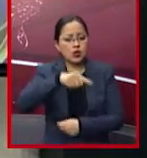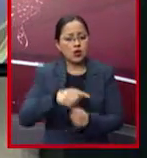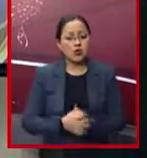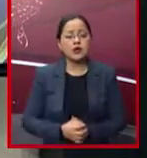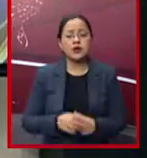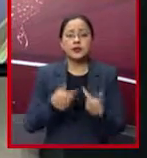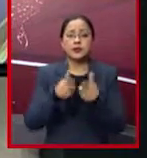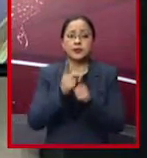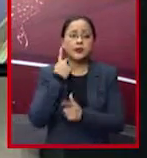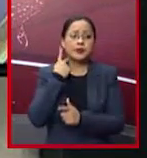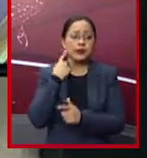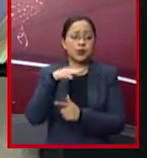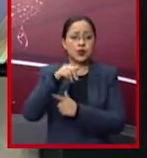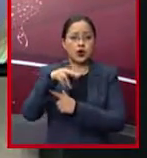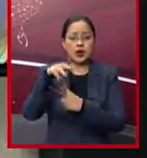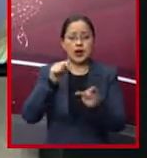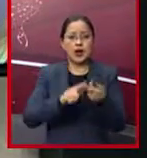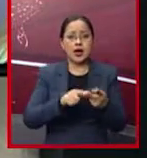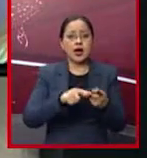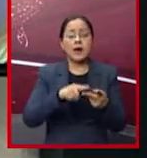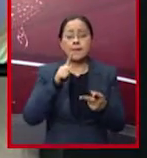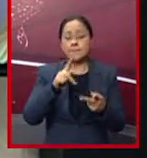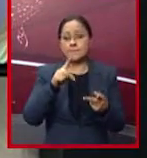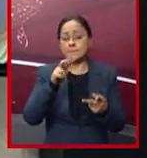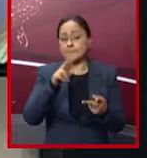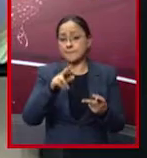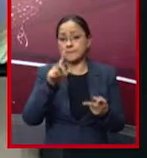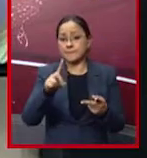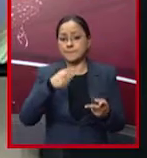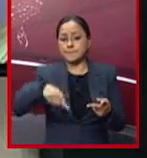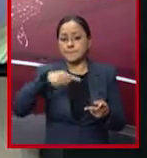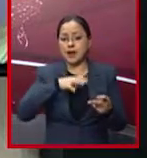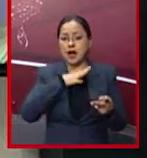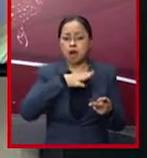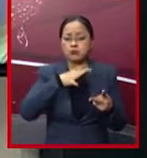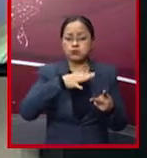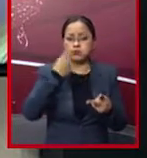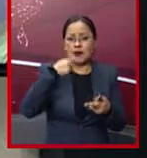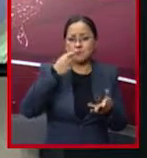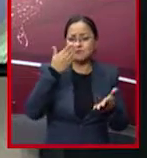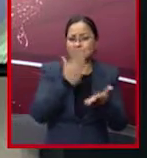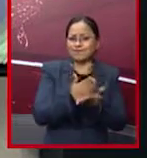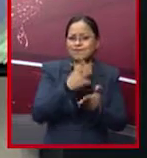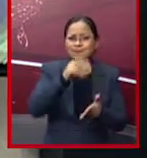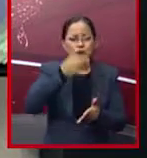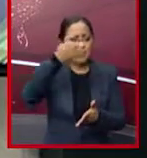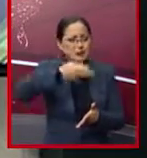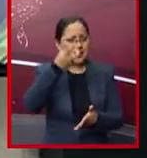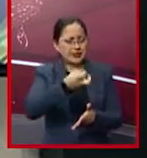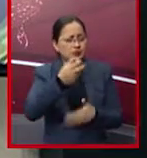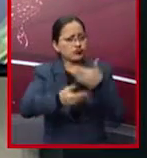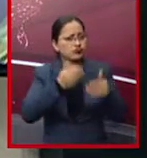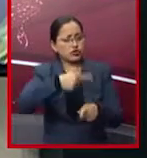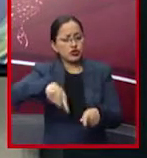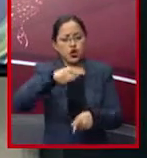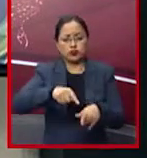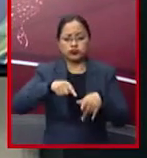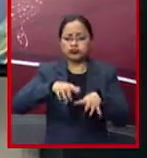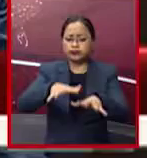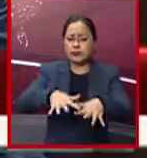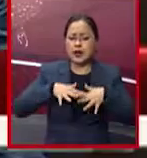Los grupos parlamentarios de Morena y del Partido de la Revolución Democrática presentaron 3 mociones suspensivas que fueron rechazadas por el Pleno.